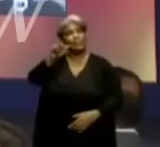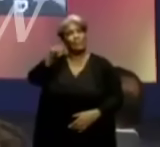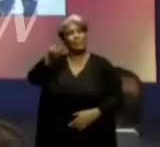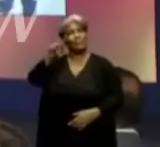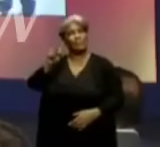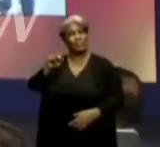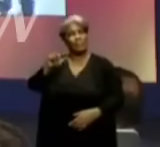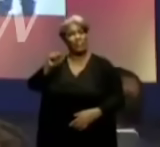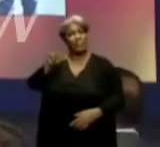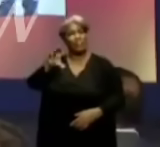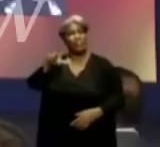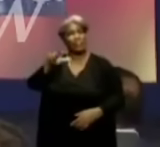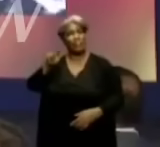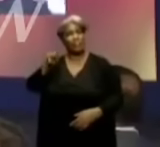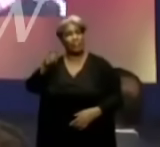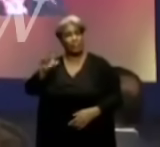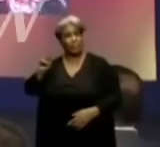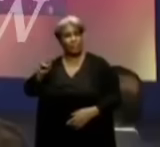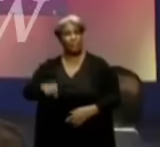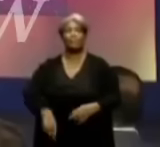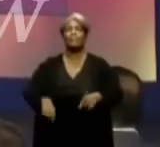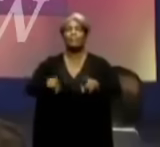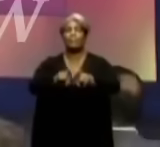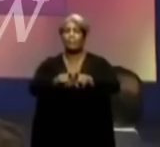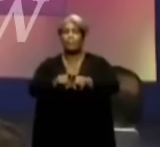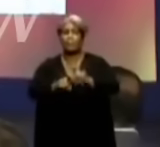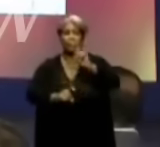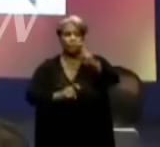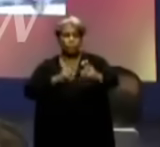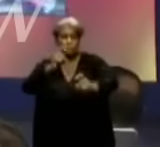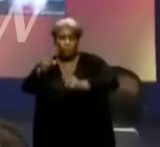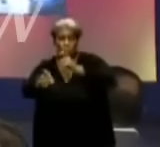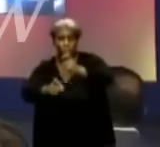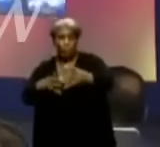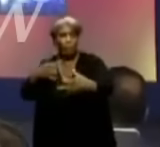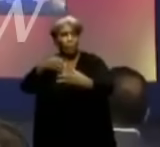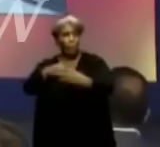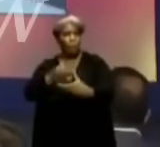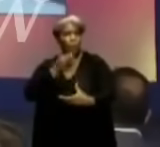Reconstrucción de techos, electrodomésticos y enseres del hogar también va a ir acompañado